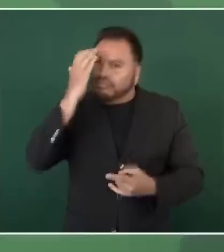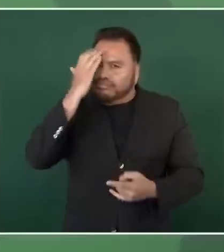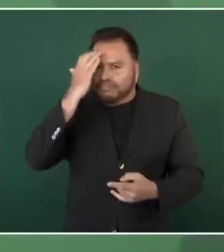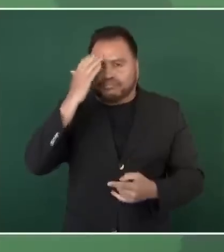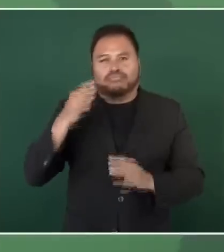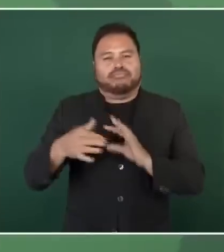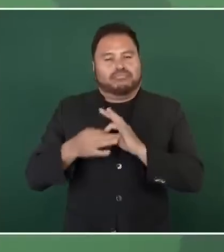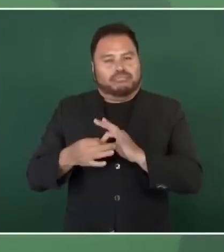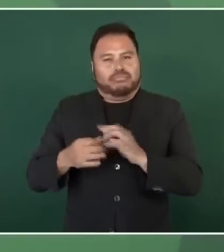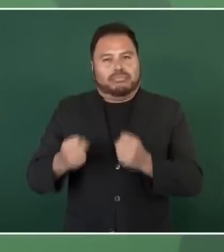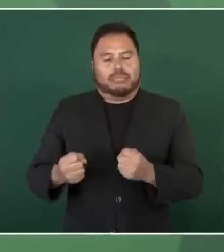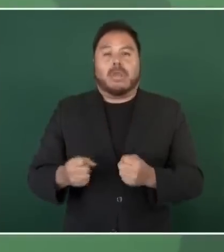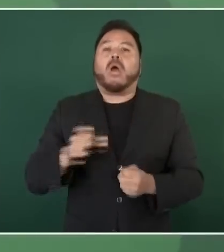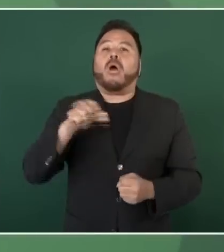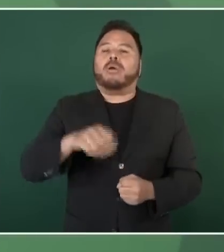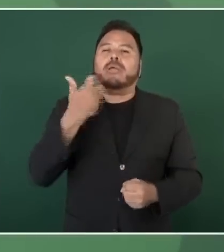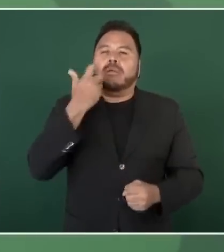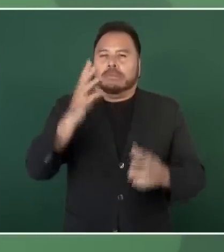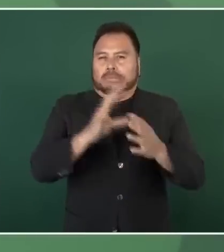hoy quiero terminar